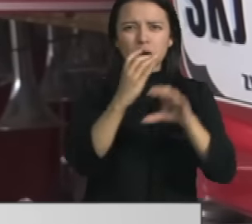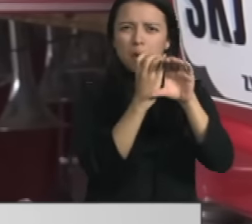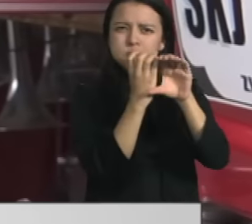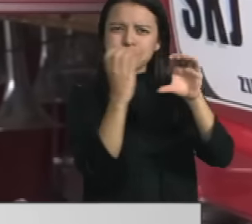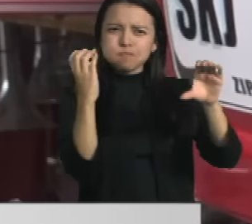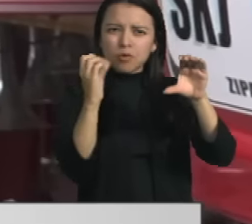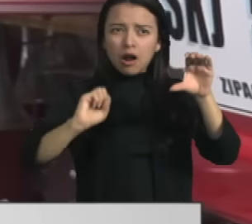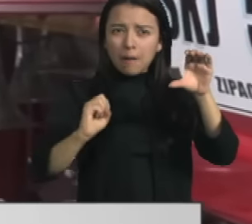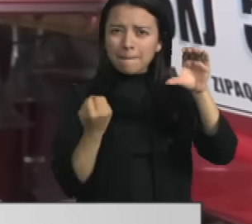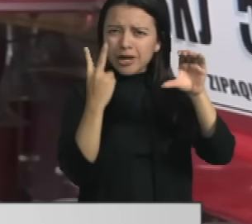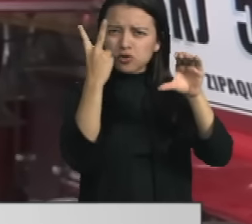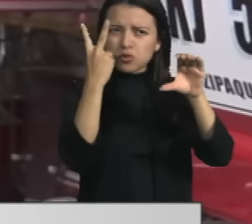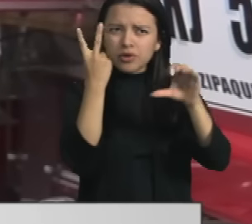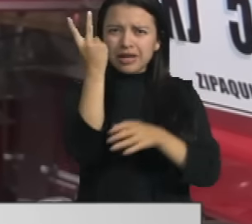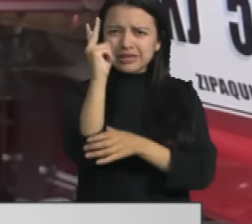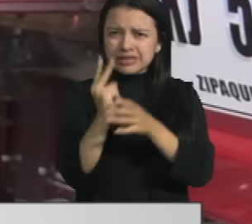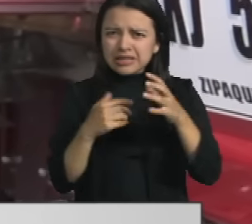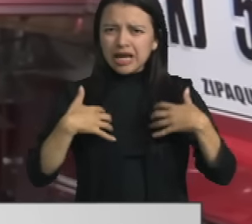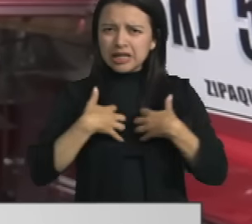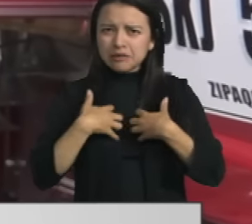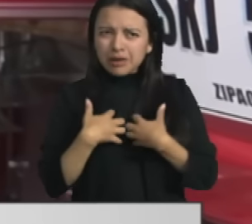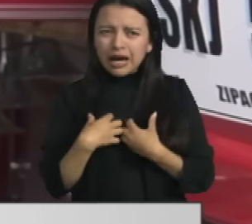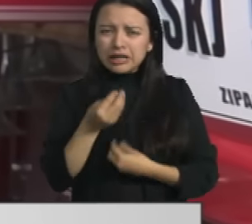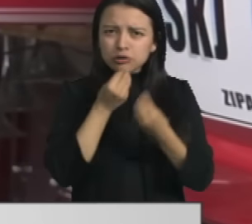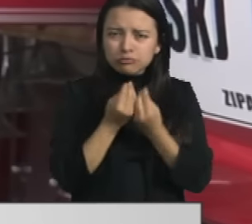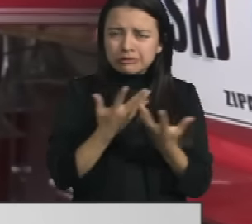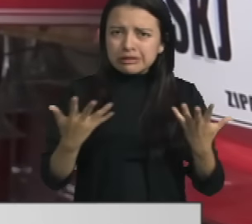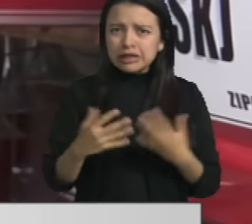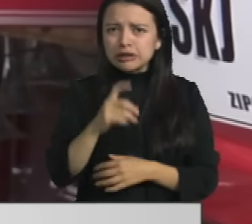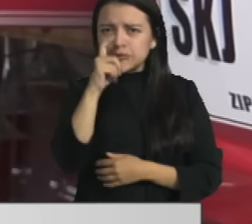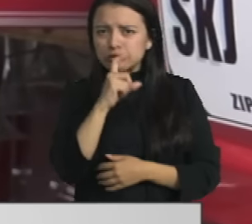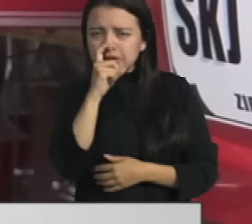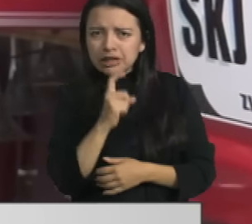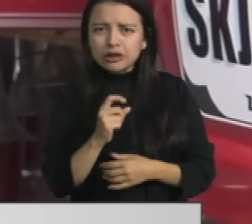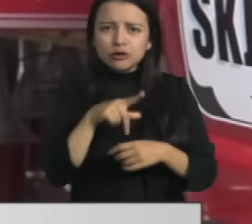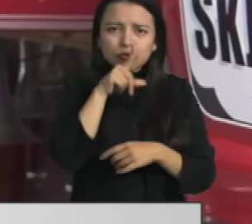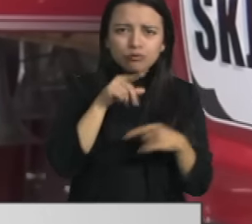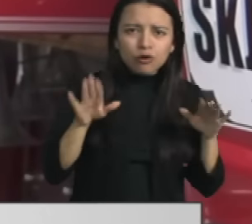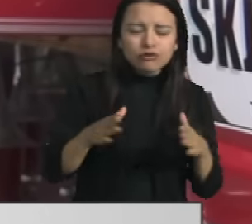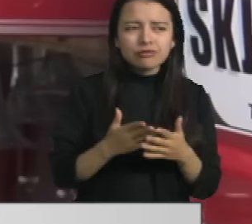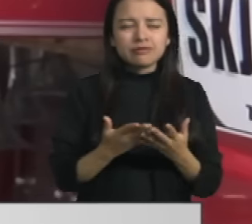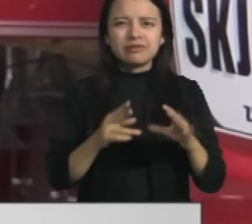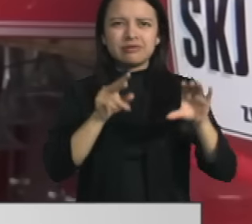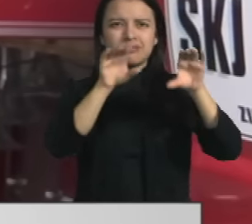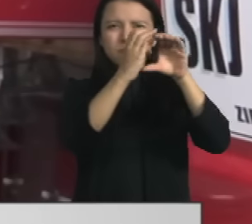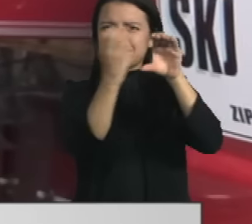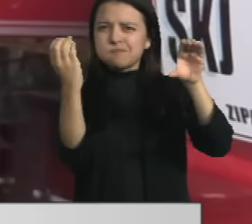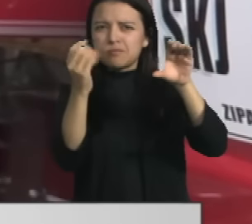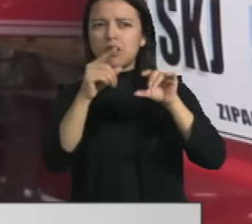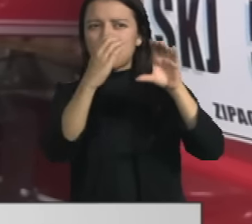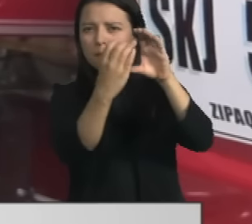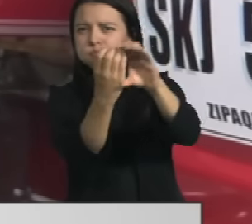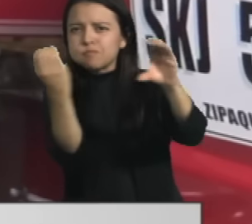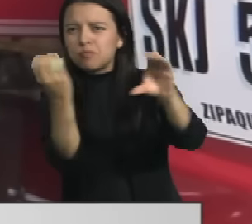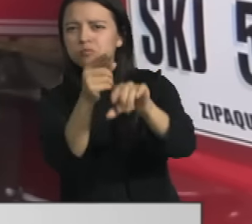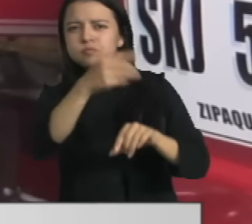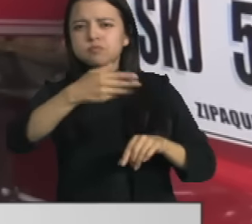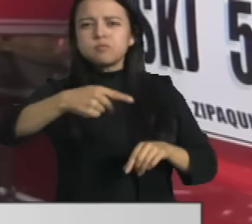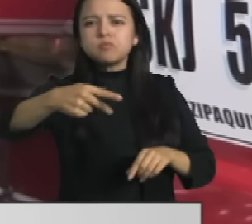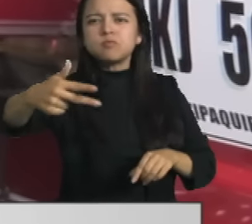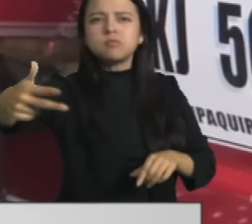algunas hortalizas, también hay que decir que animales vivos como cerdos y pollos. Dato importante por parte de la Policía Nacional, en este momento